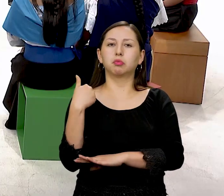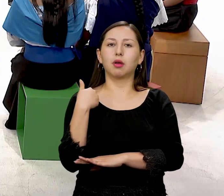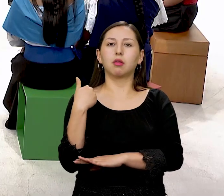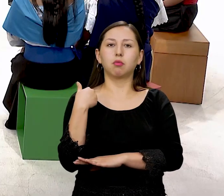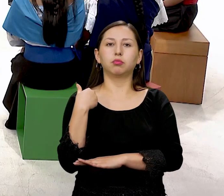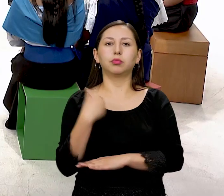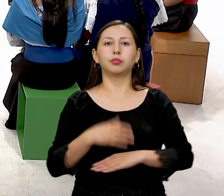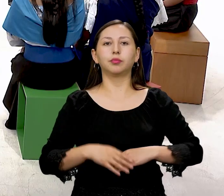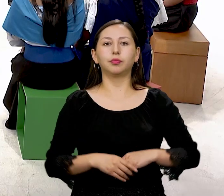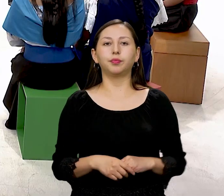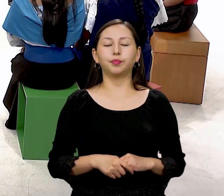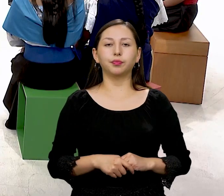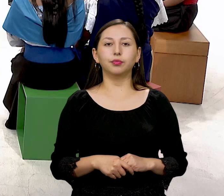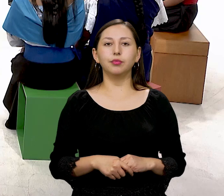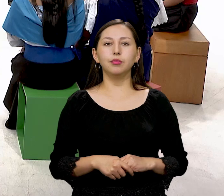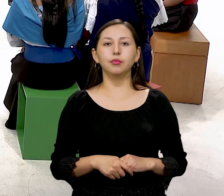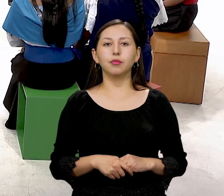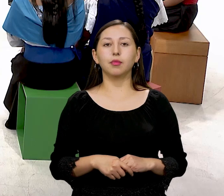proyecto es